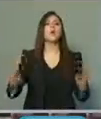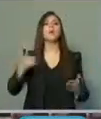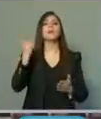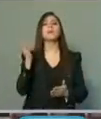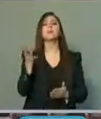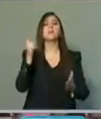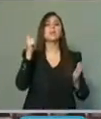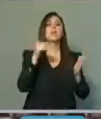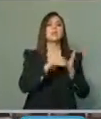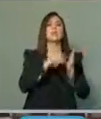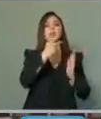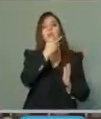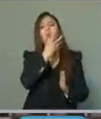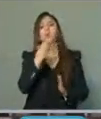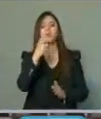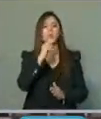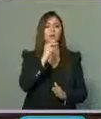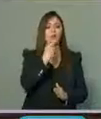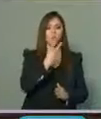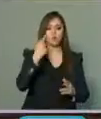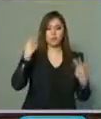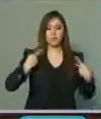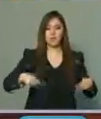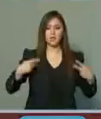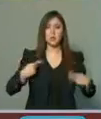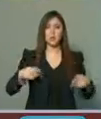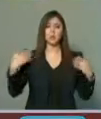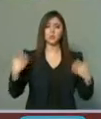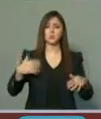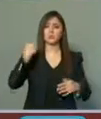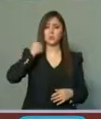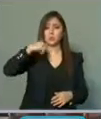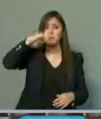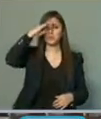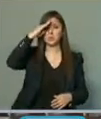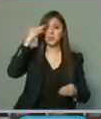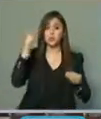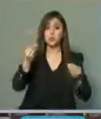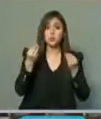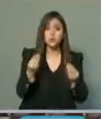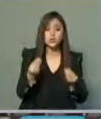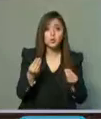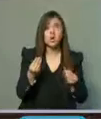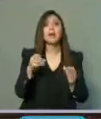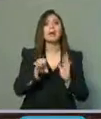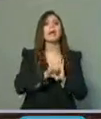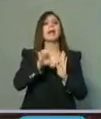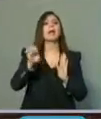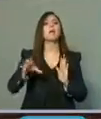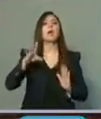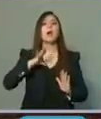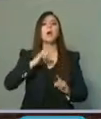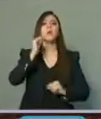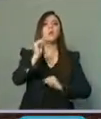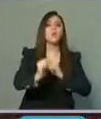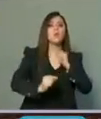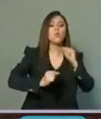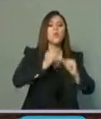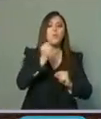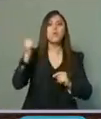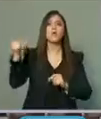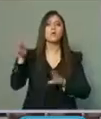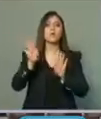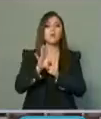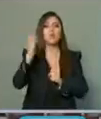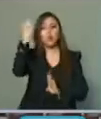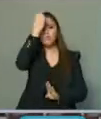7.442 millones de habitantes, lo cual es una cosa impresionante, debido a buenas razones, ¿no? A que hubieron avances en la medicina, a